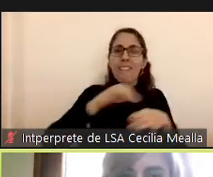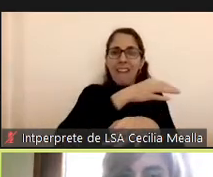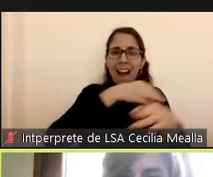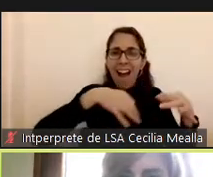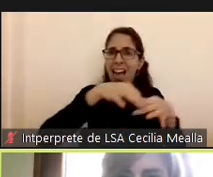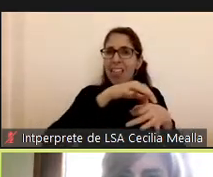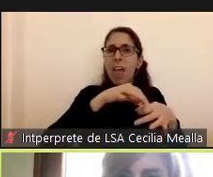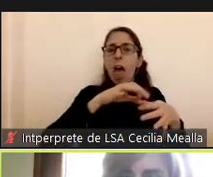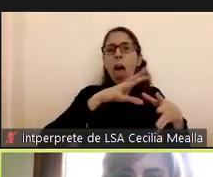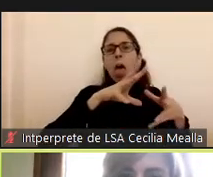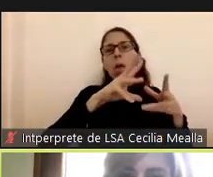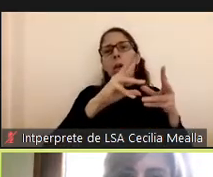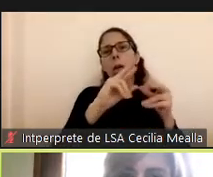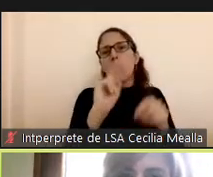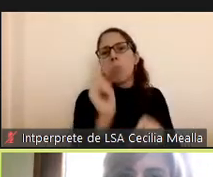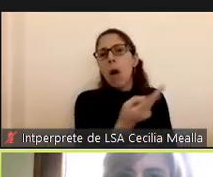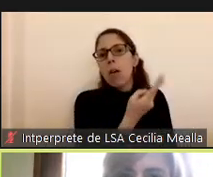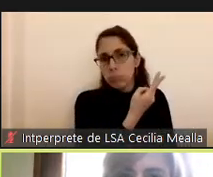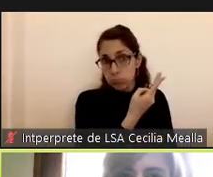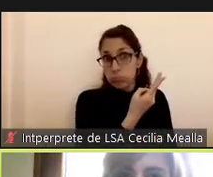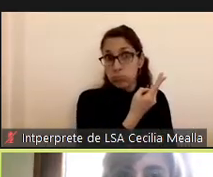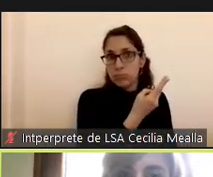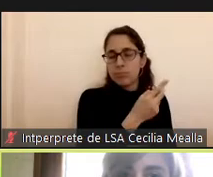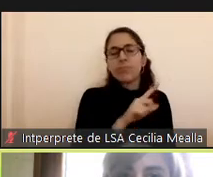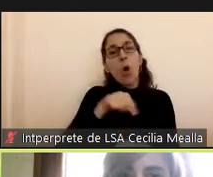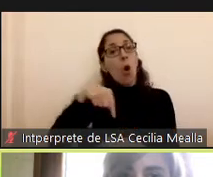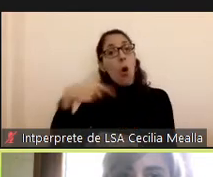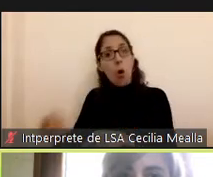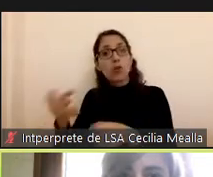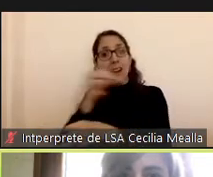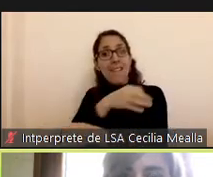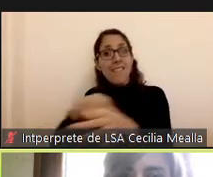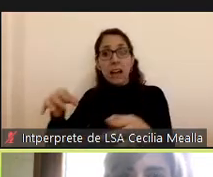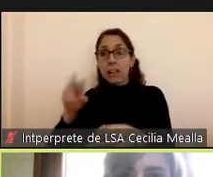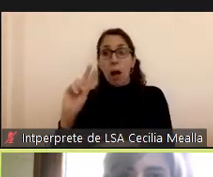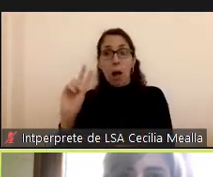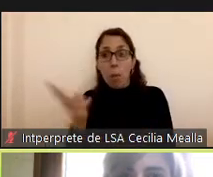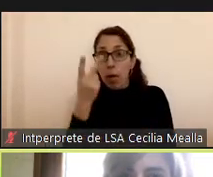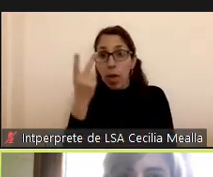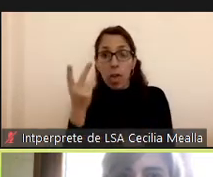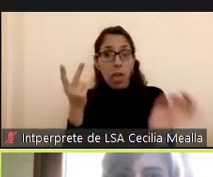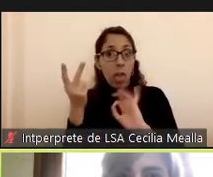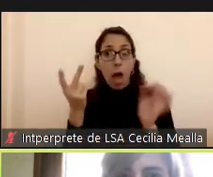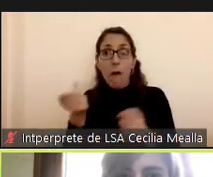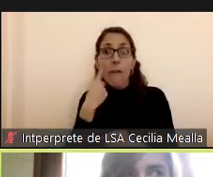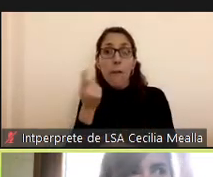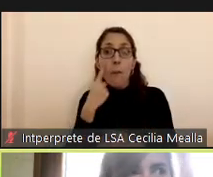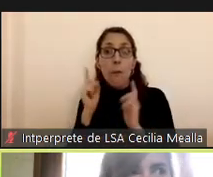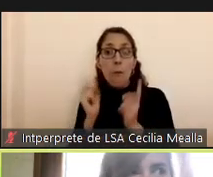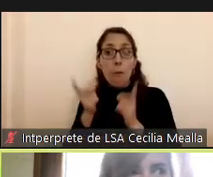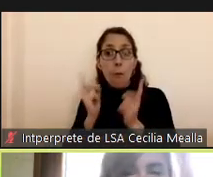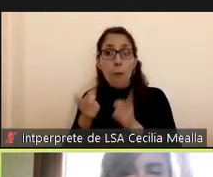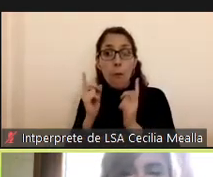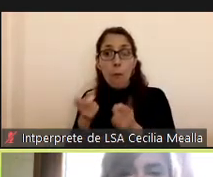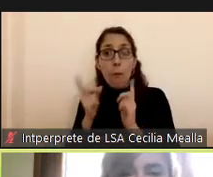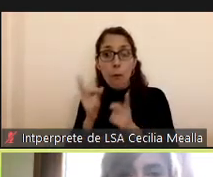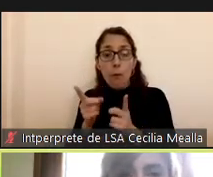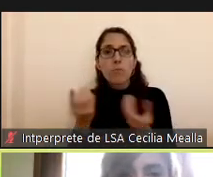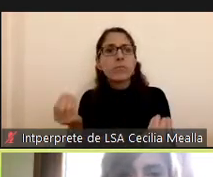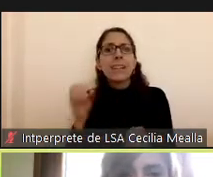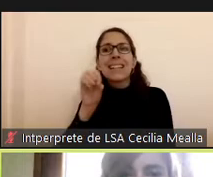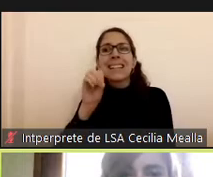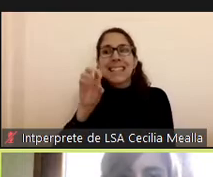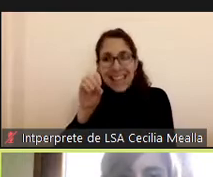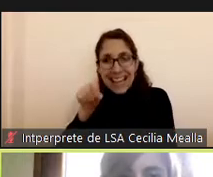se mueren. Pero hay bacterias que tienen un mecanismo para sobrevivir a eso que se llaman bacterias